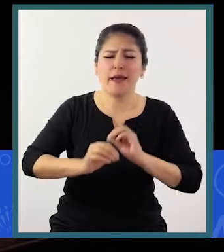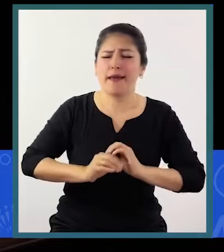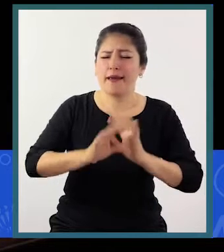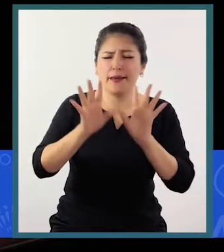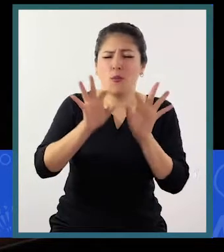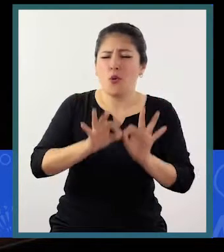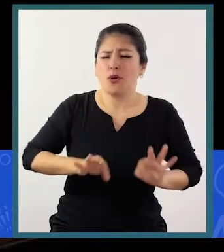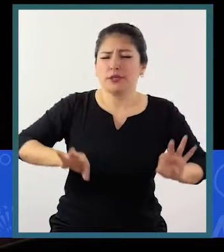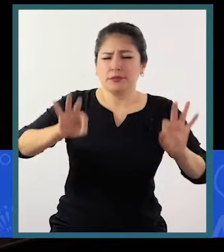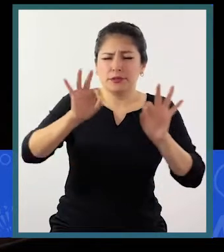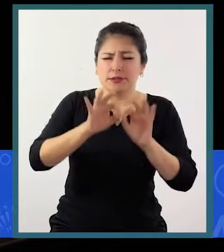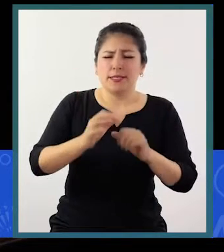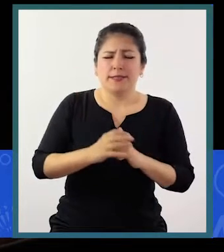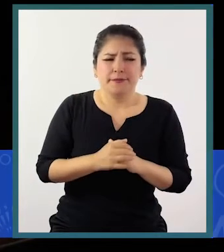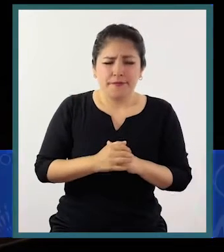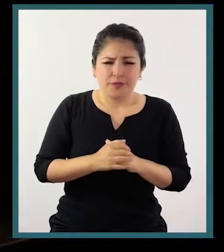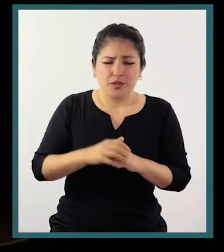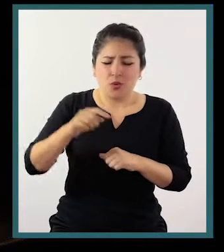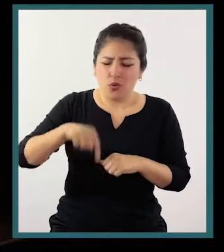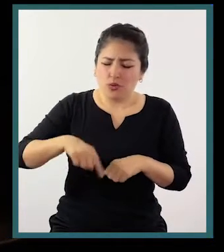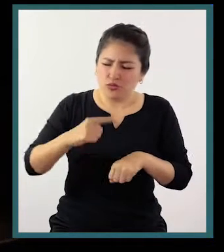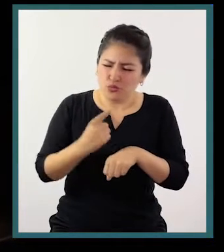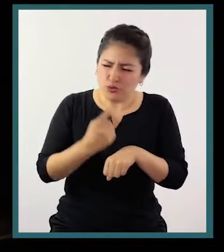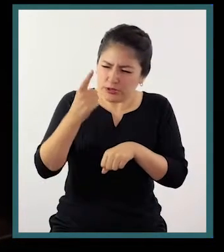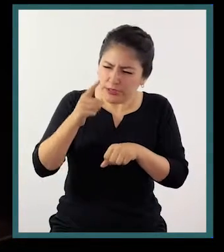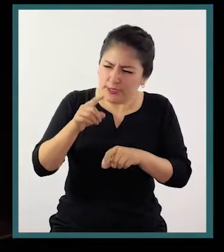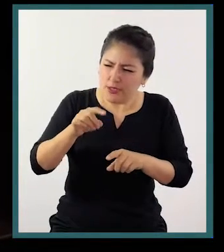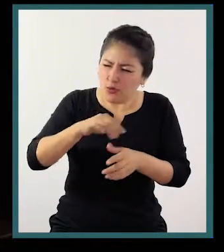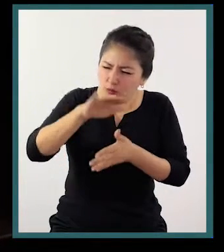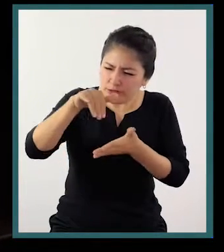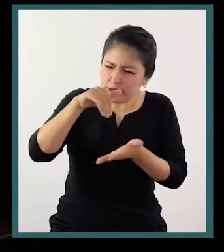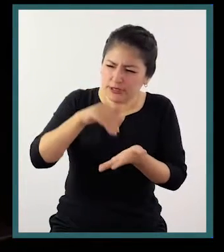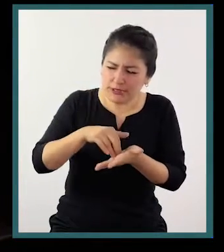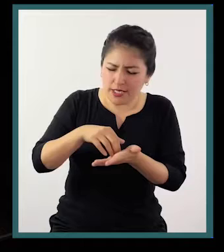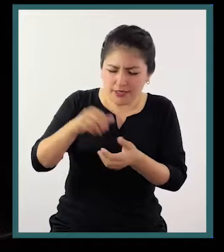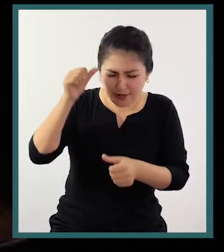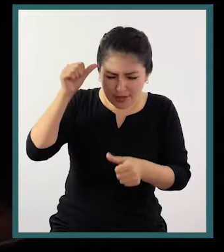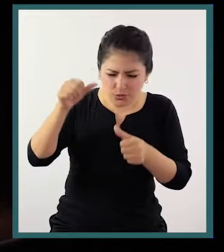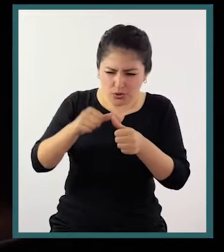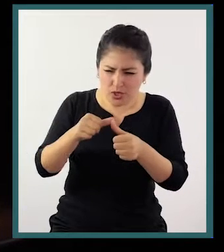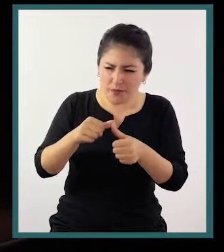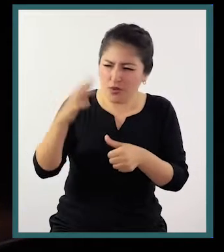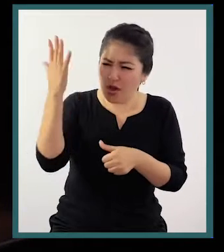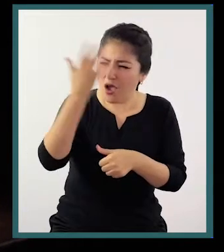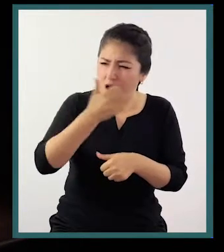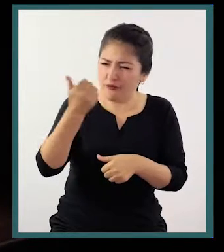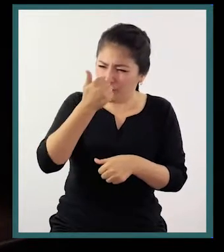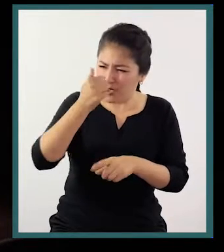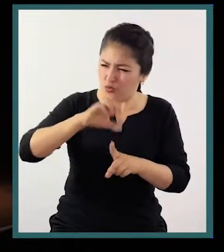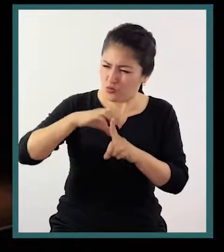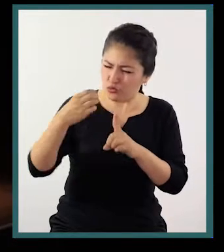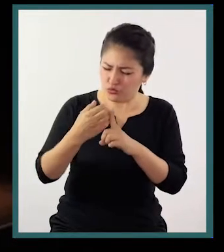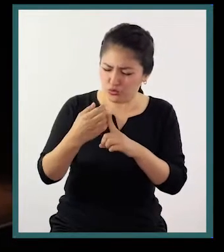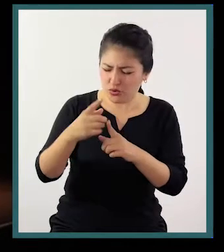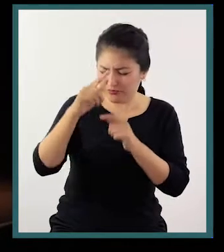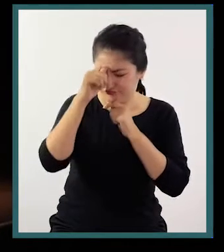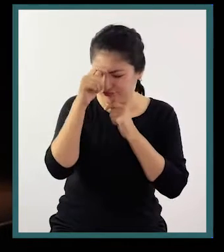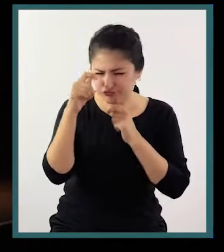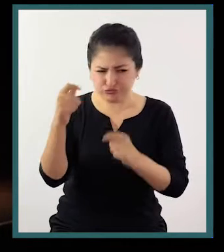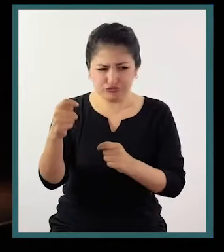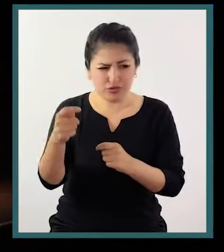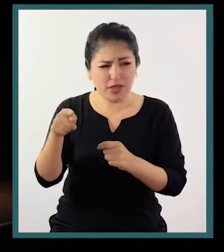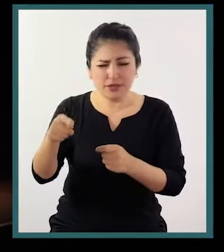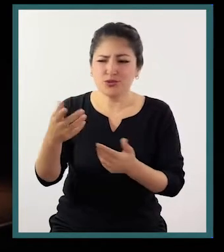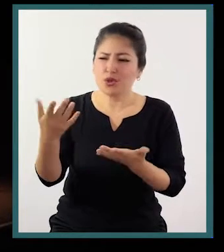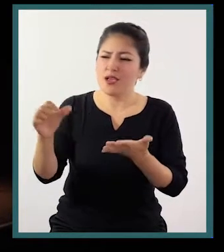para nosotros, porque hoy es el día central en el que conmemoramos el Día de la Cultura Afroperuana. Una obra